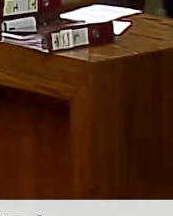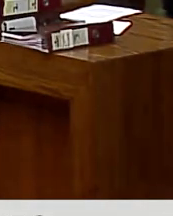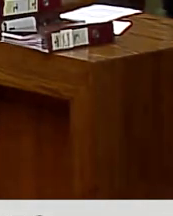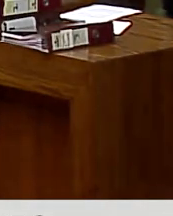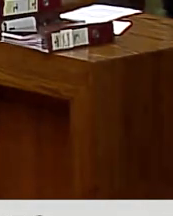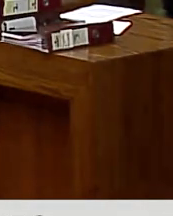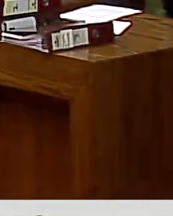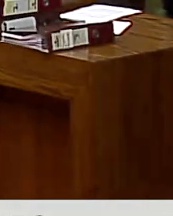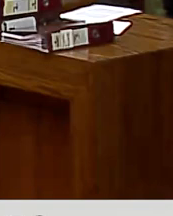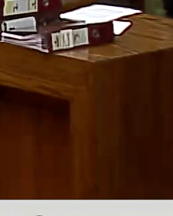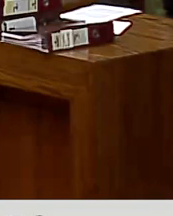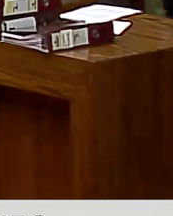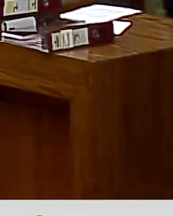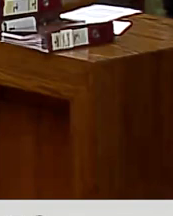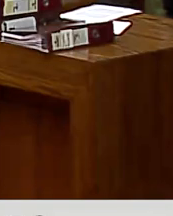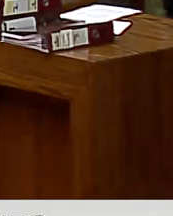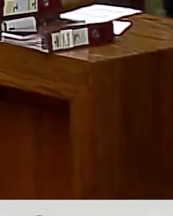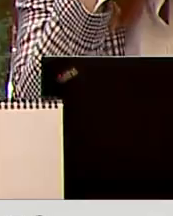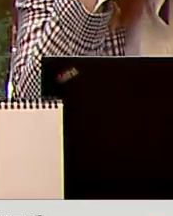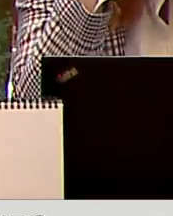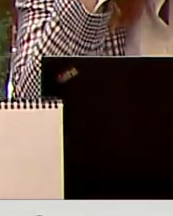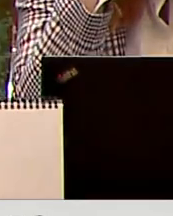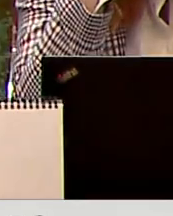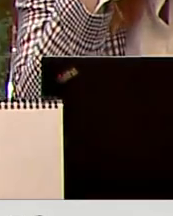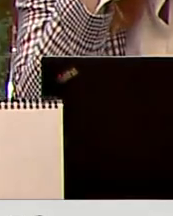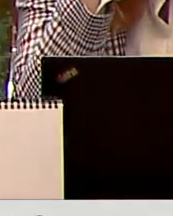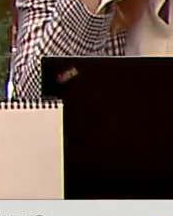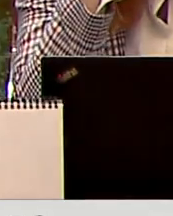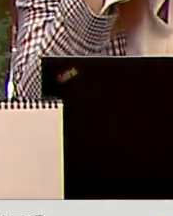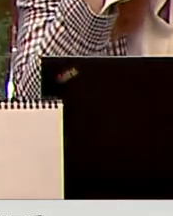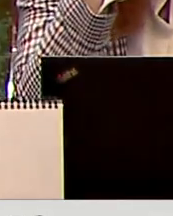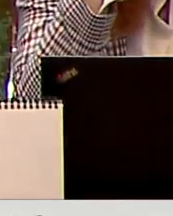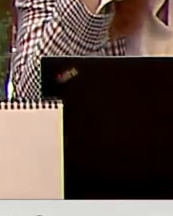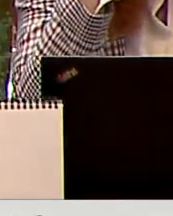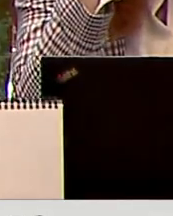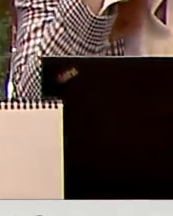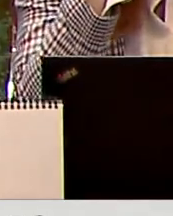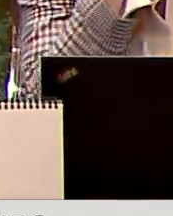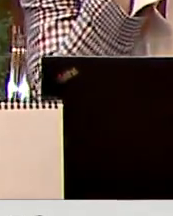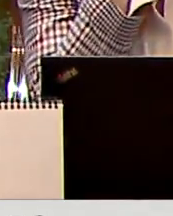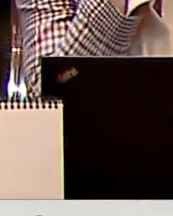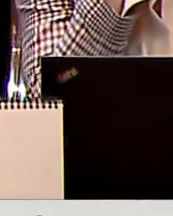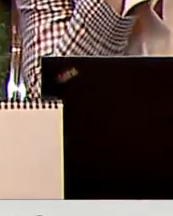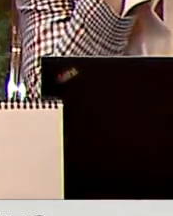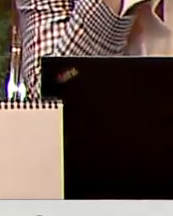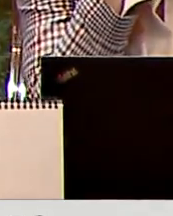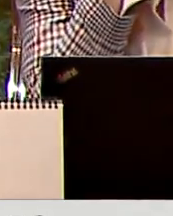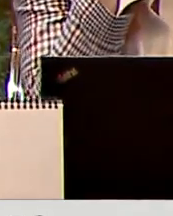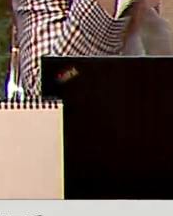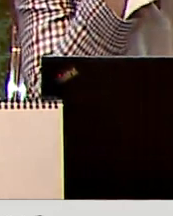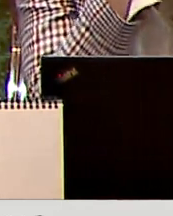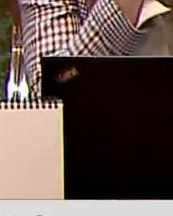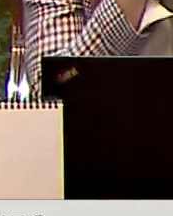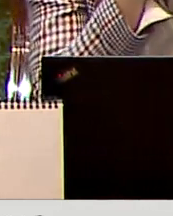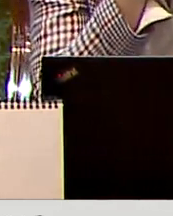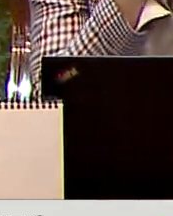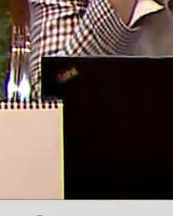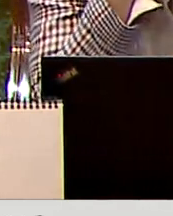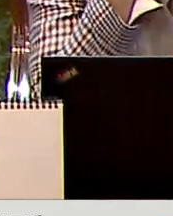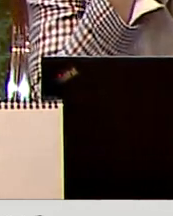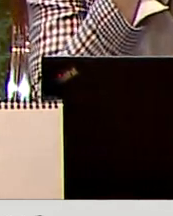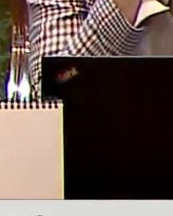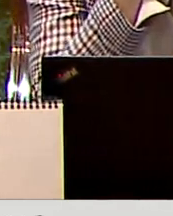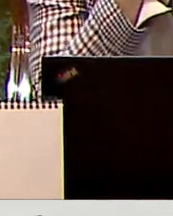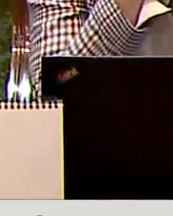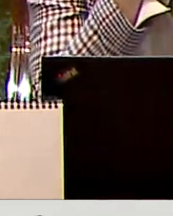bien a nombre a nombre de la corporación queremos expresar nuestras sentidas condolencias